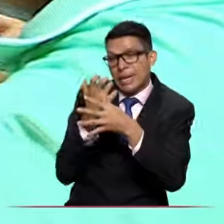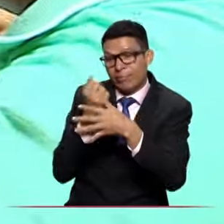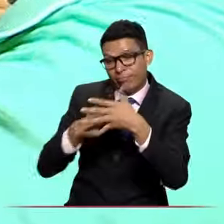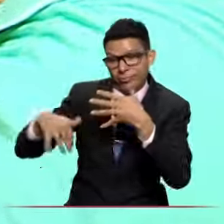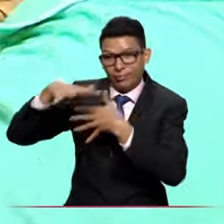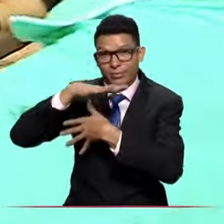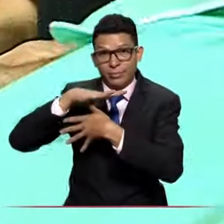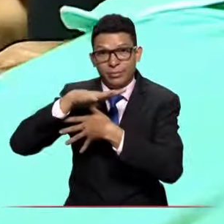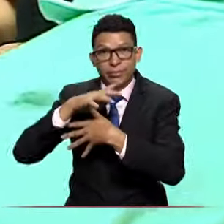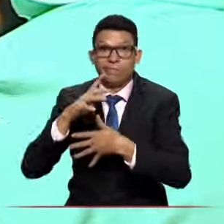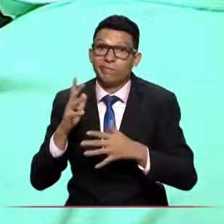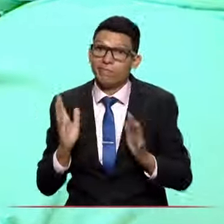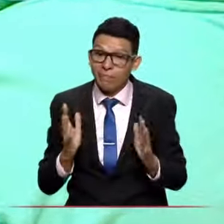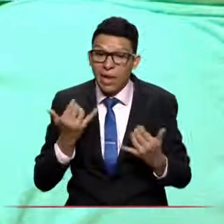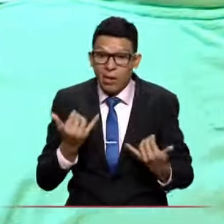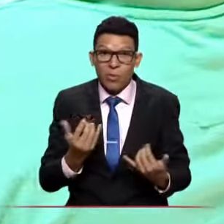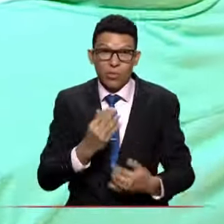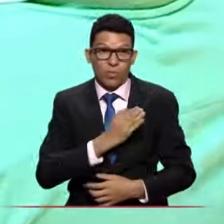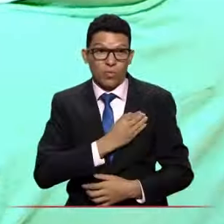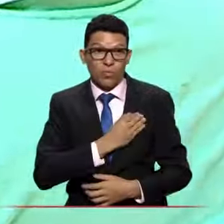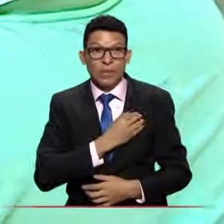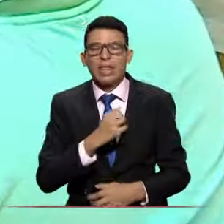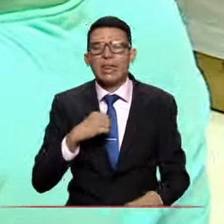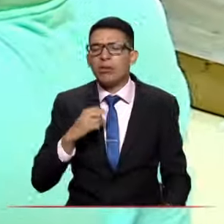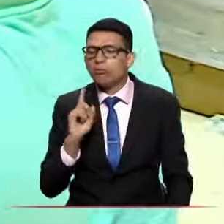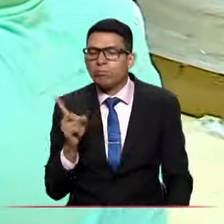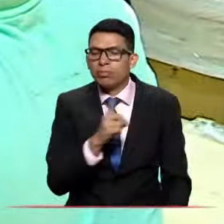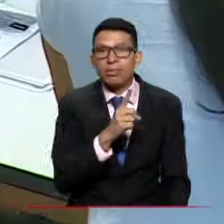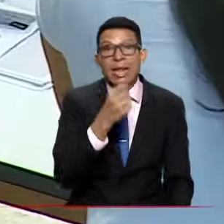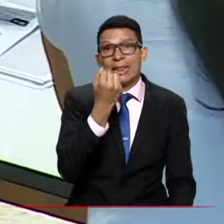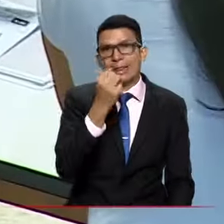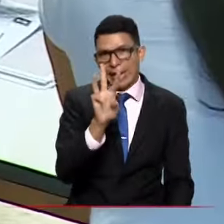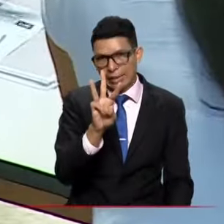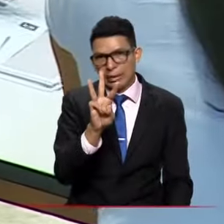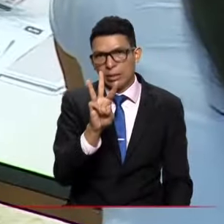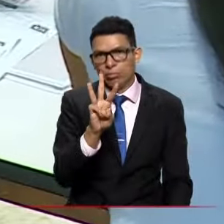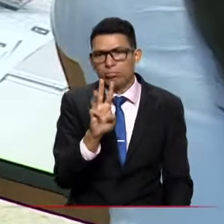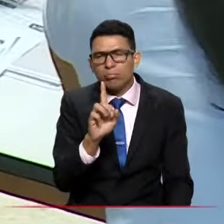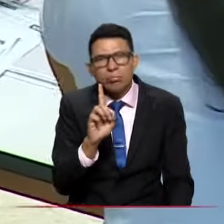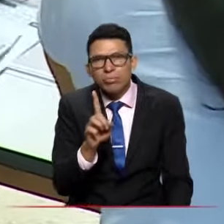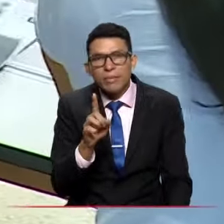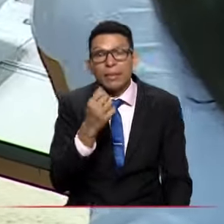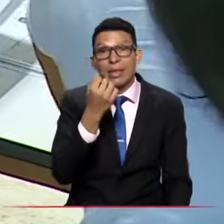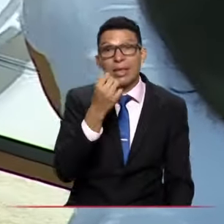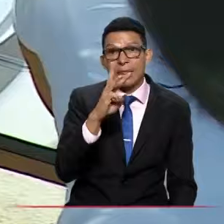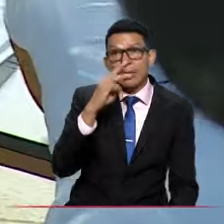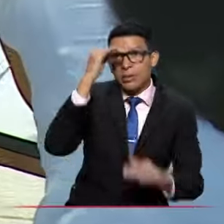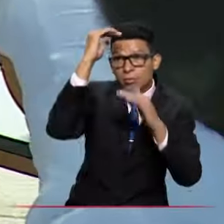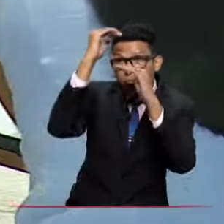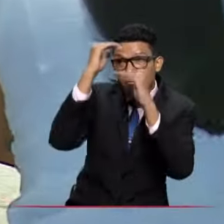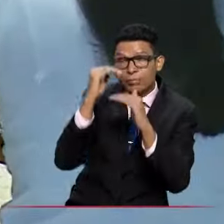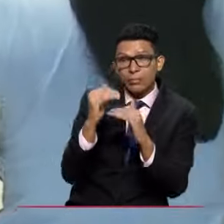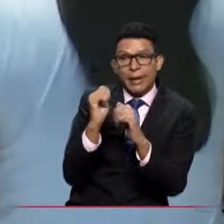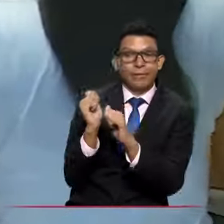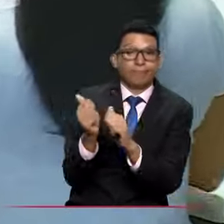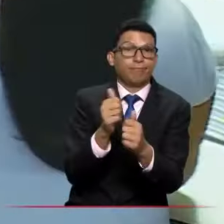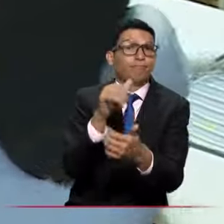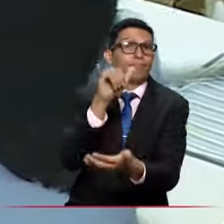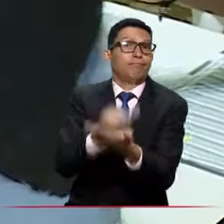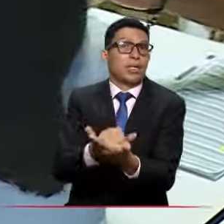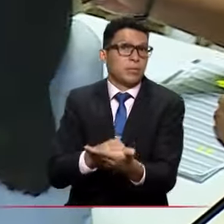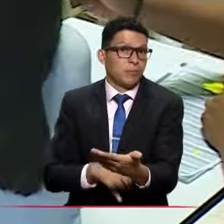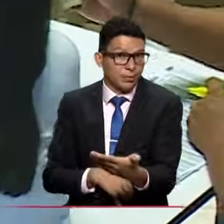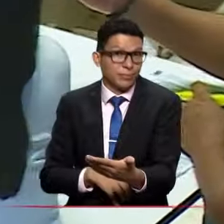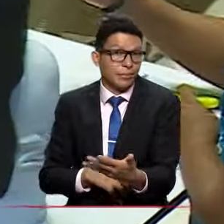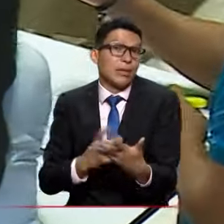Actualmente el Centro Democrático tiene 13 senadores, lo que lleva a suponer que las 13 primeras posiciones de la lista serían las